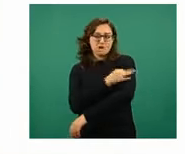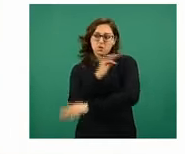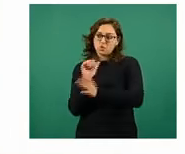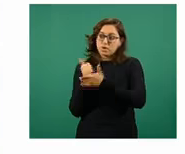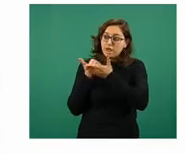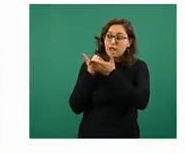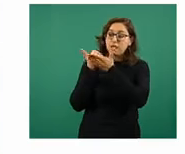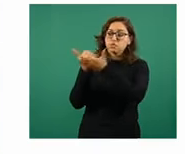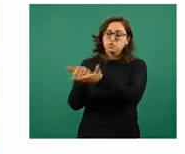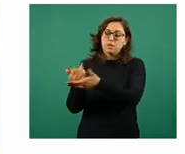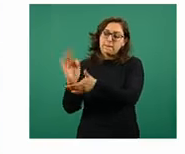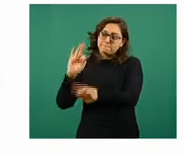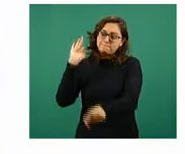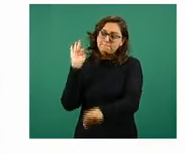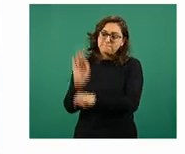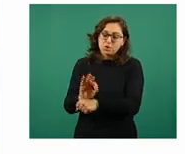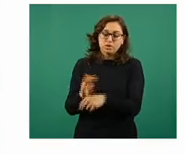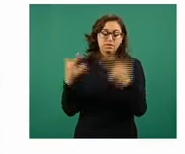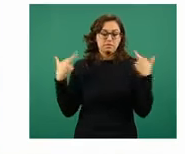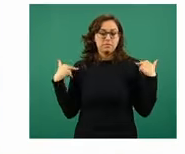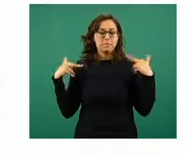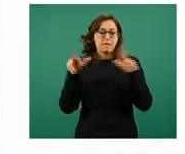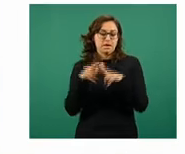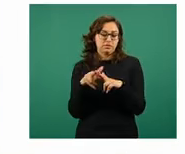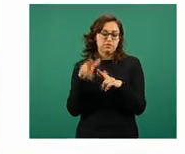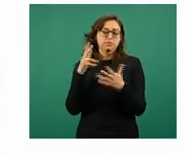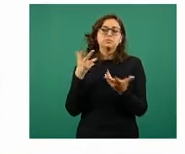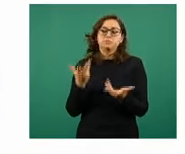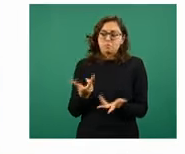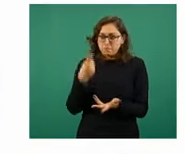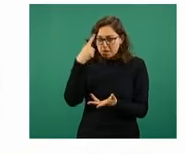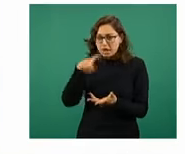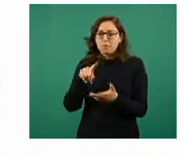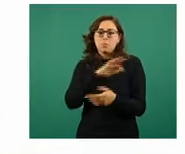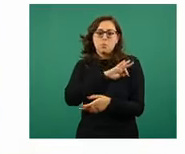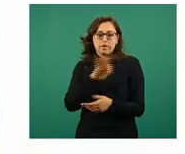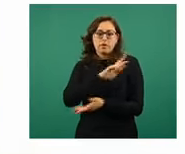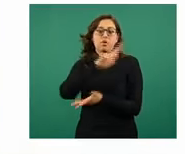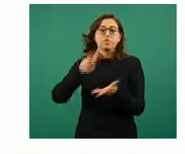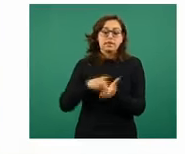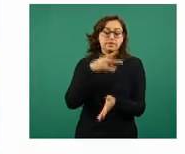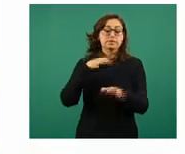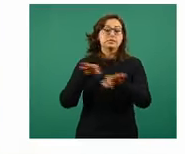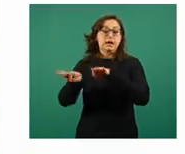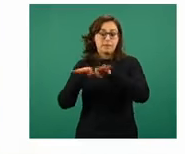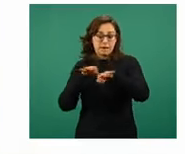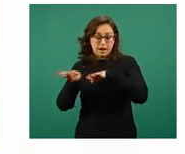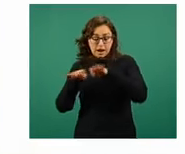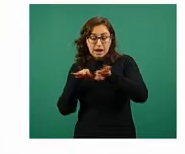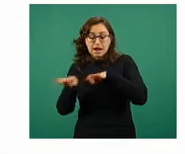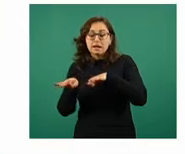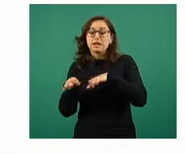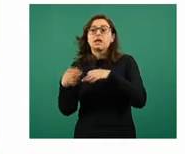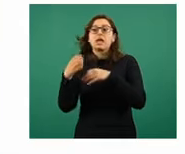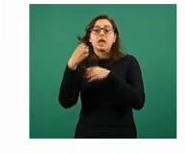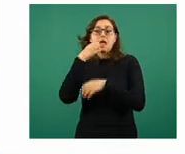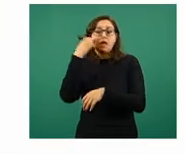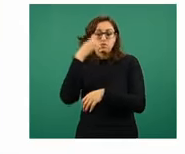mecanismo de protección directa a las personas trabajadoras de la educación, pero a su vez de generación de la